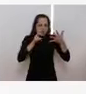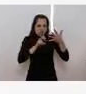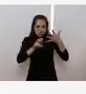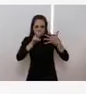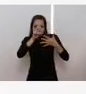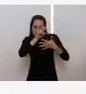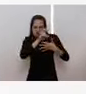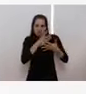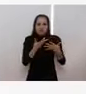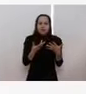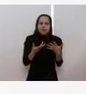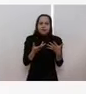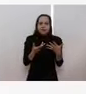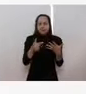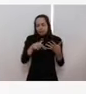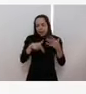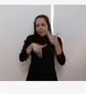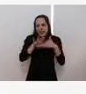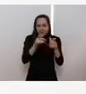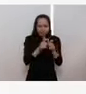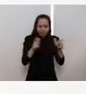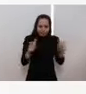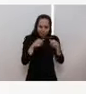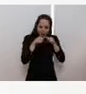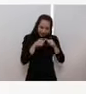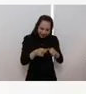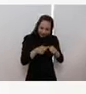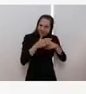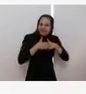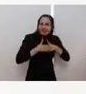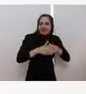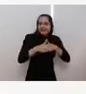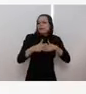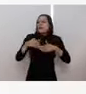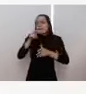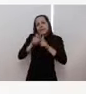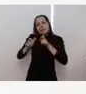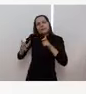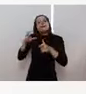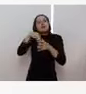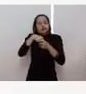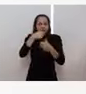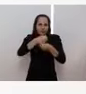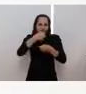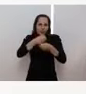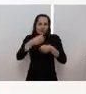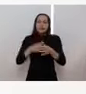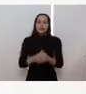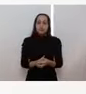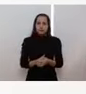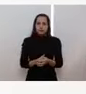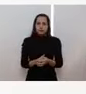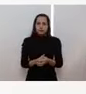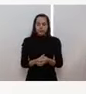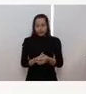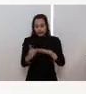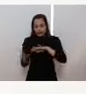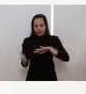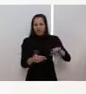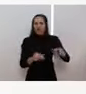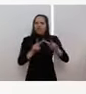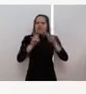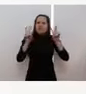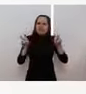lograr una mayor estabilidad de nuestros de nuestro personal cuando hablamos de infraestructura estamos